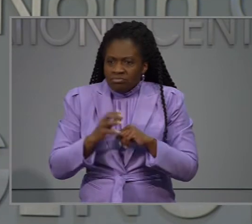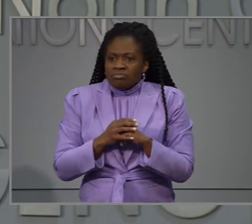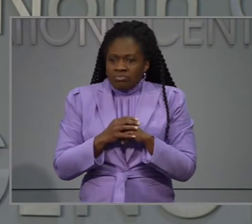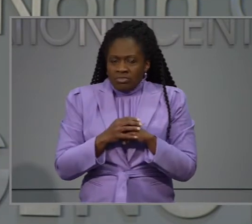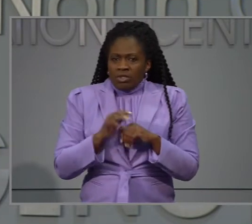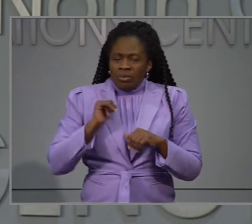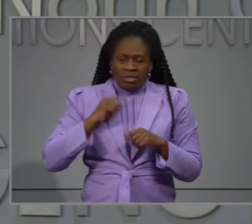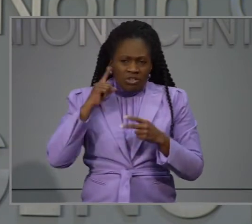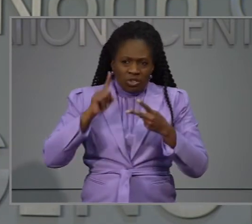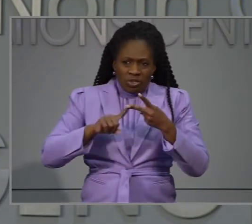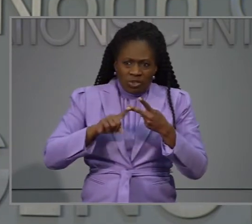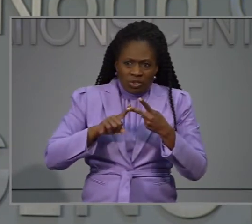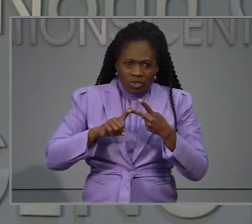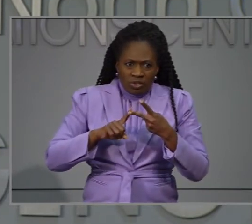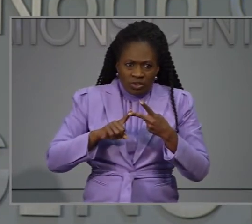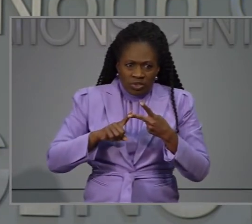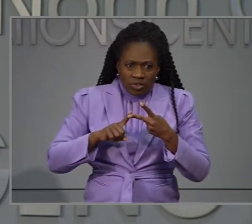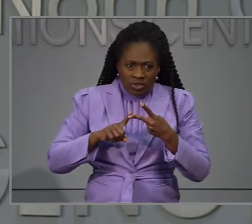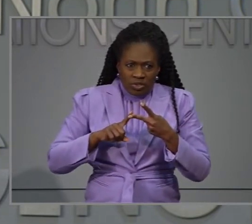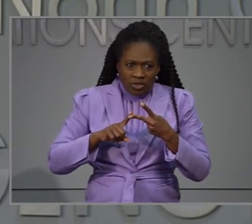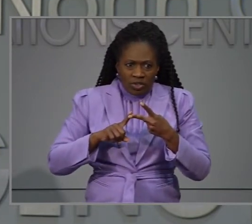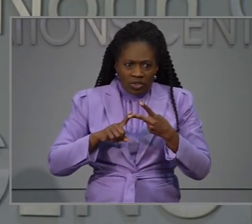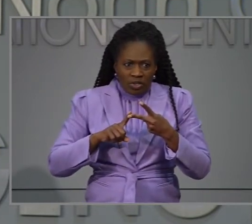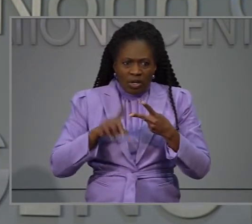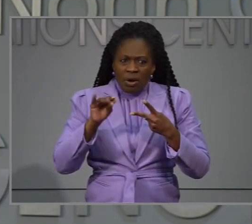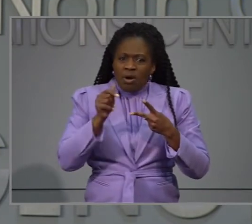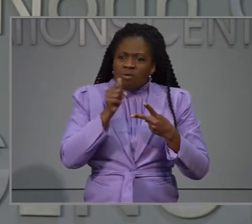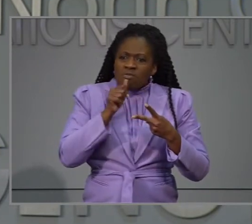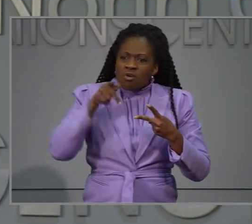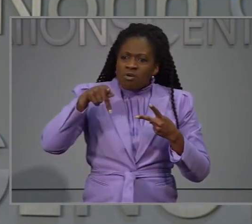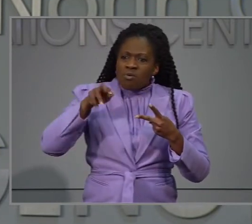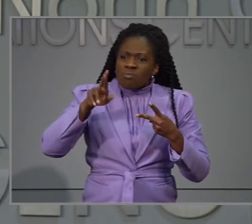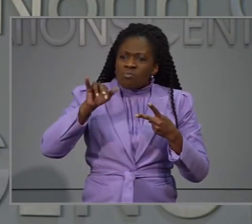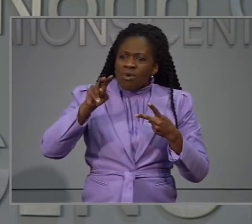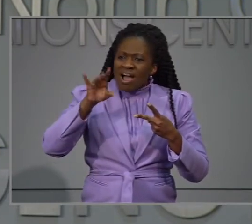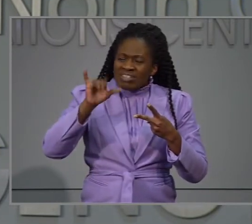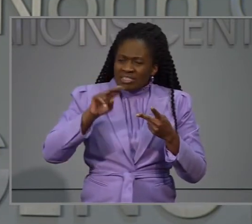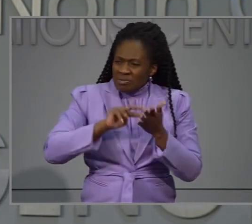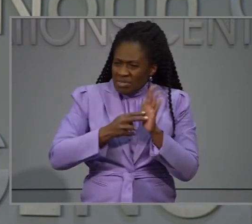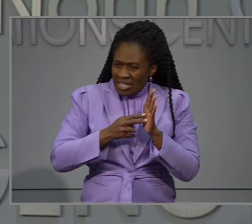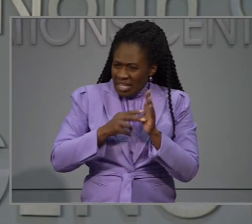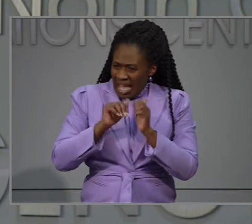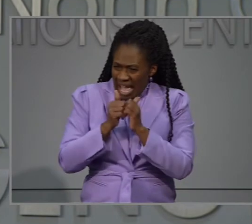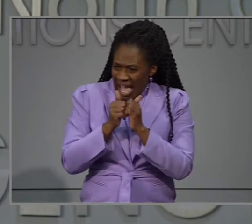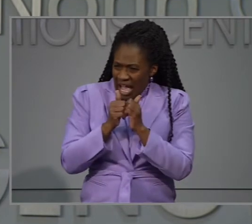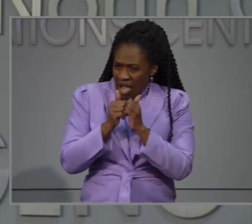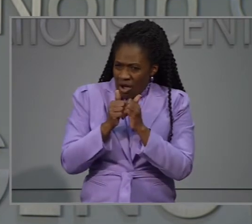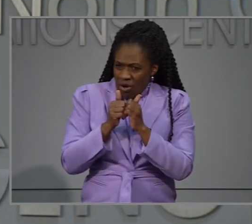también escuchamos explicaciones acerca de por qué la confidencialidad